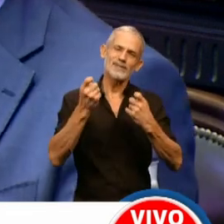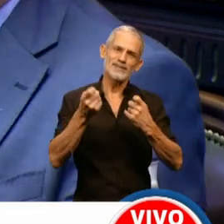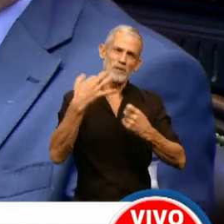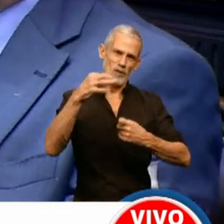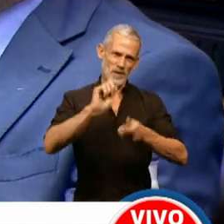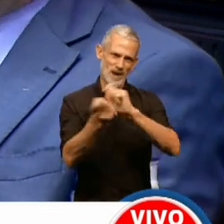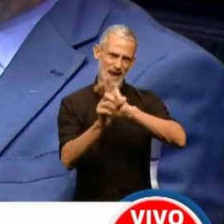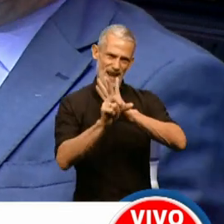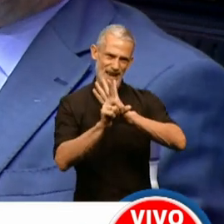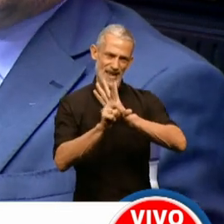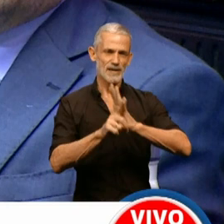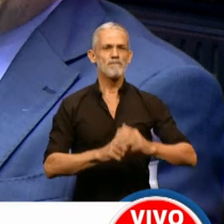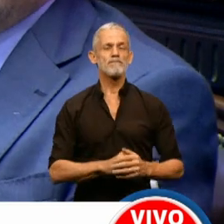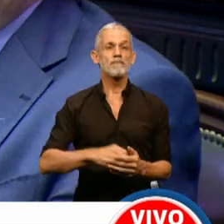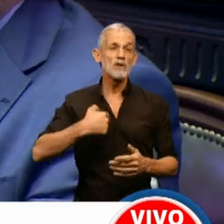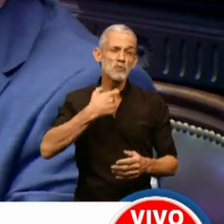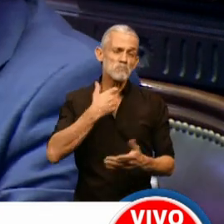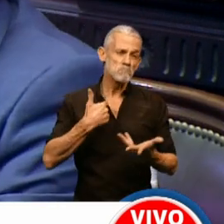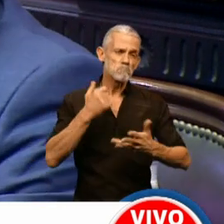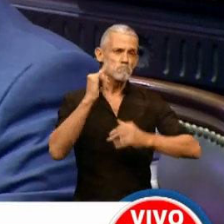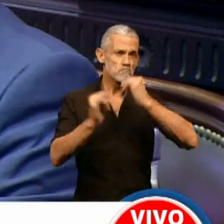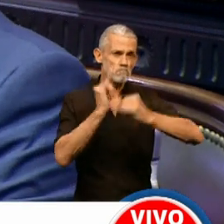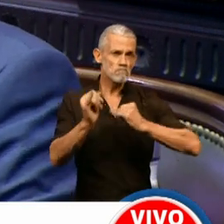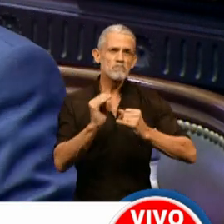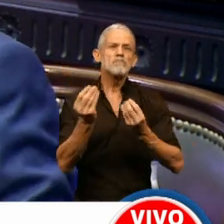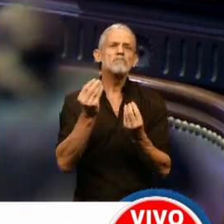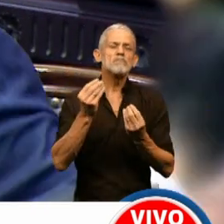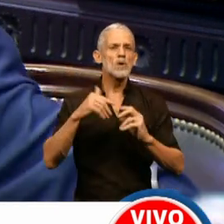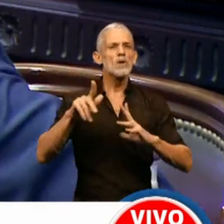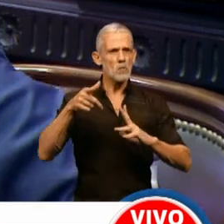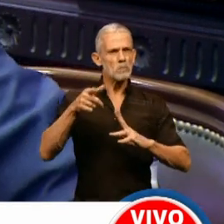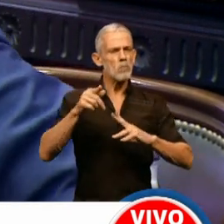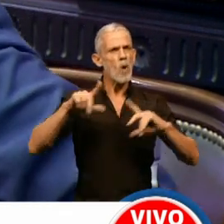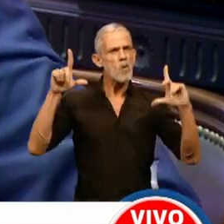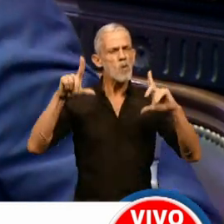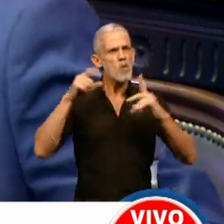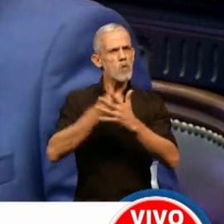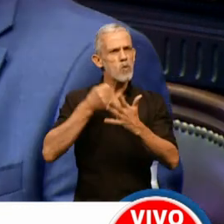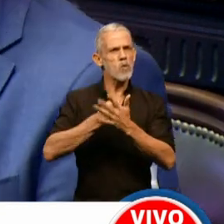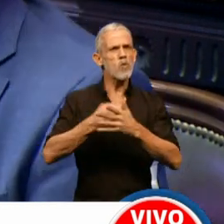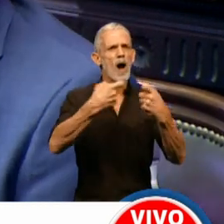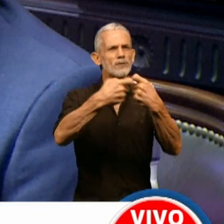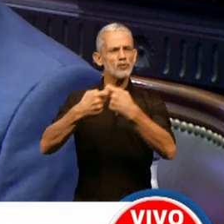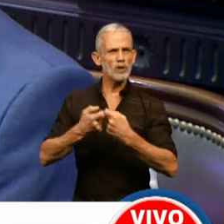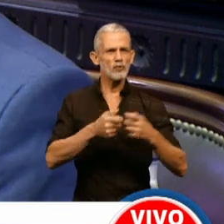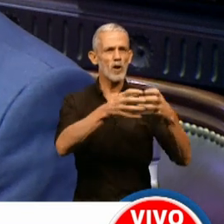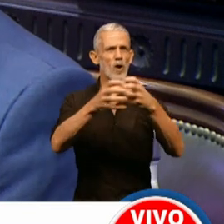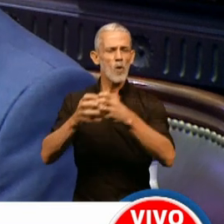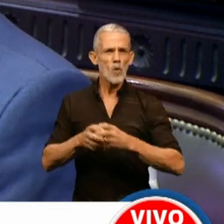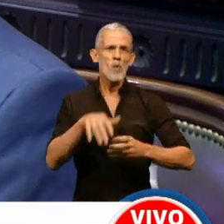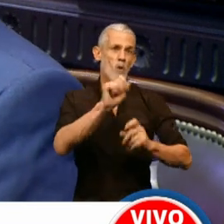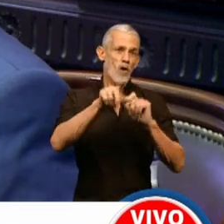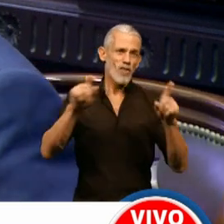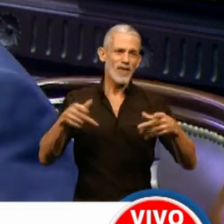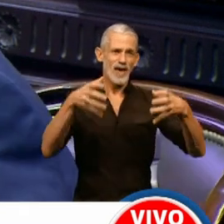se haga ley yo quiero destacar el protagonismo y la lucha de las distintas organizaciones y de los distintos